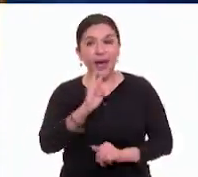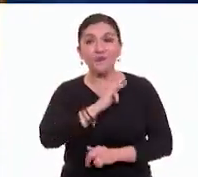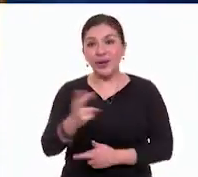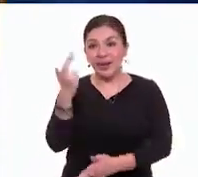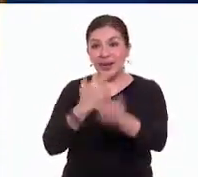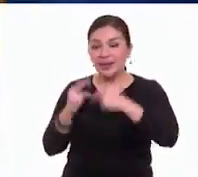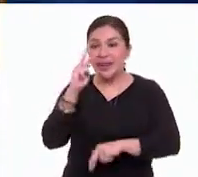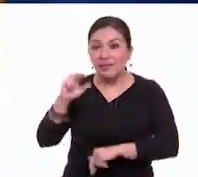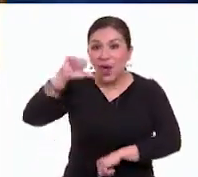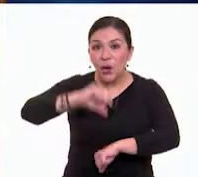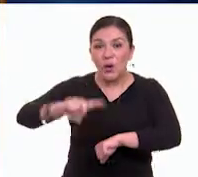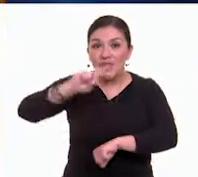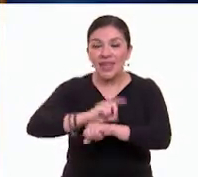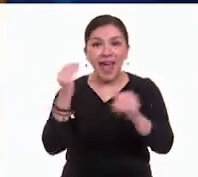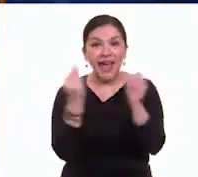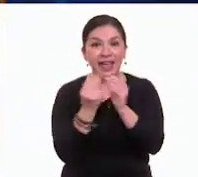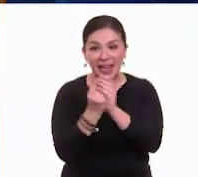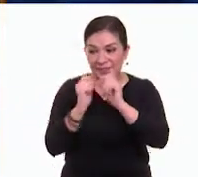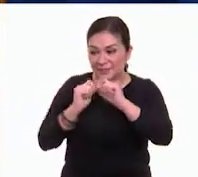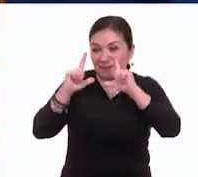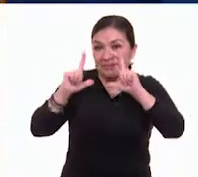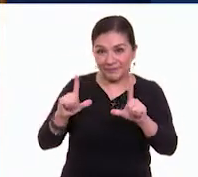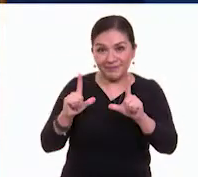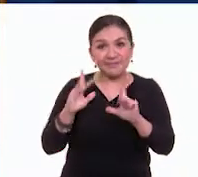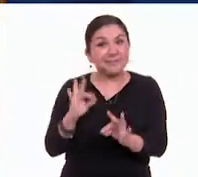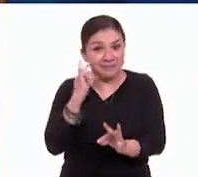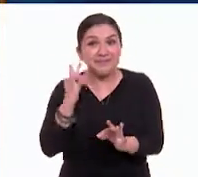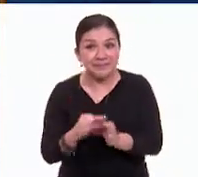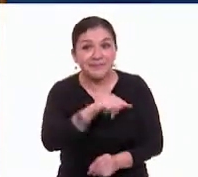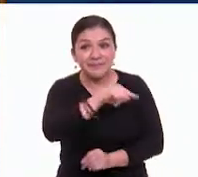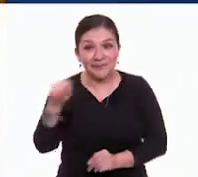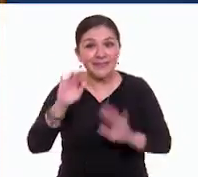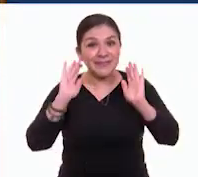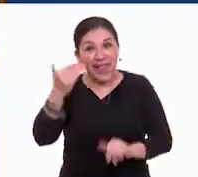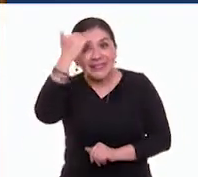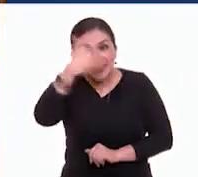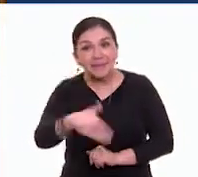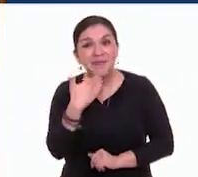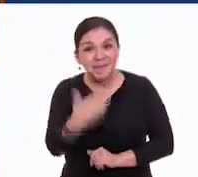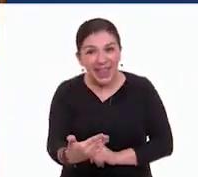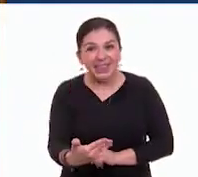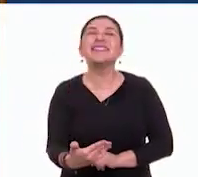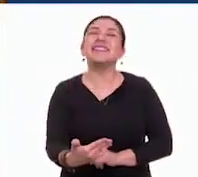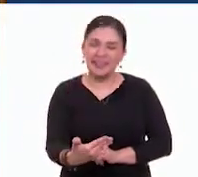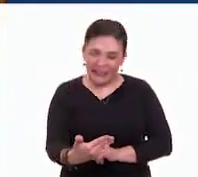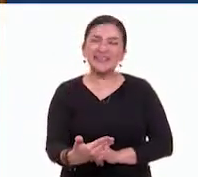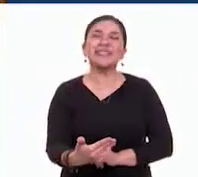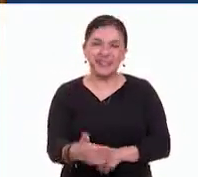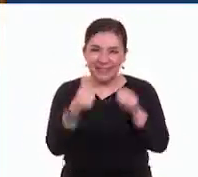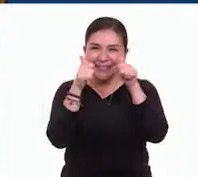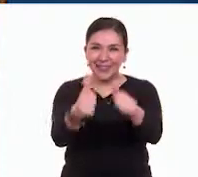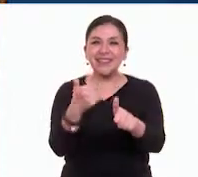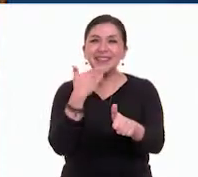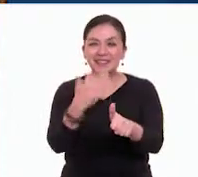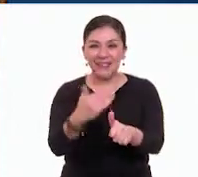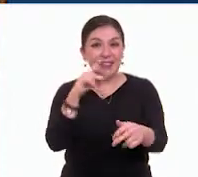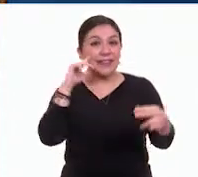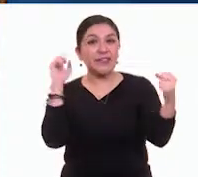es momento de seguir con el programa de hoy. ¿Listas? ¿Listos?